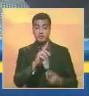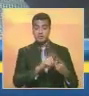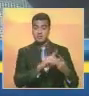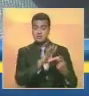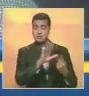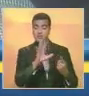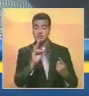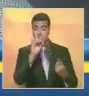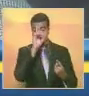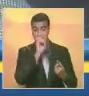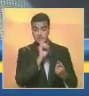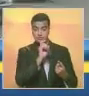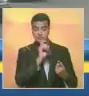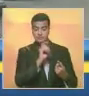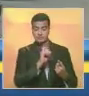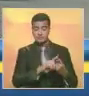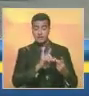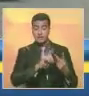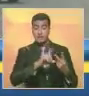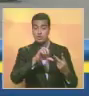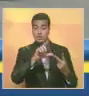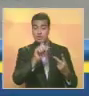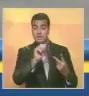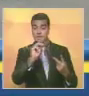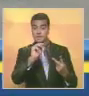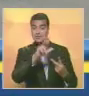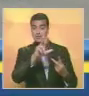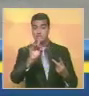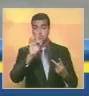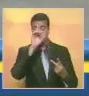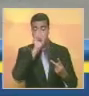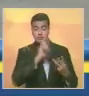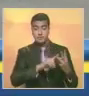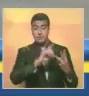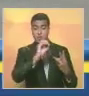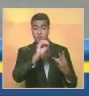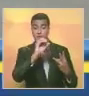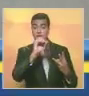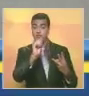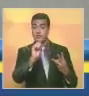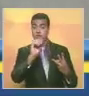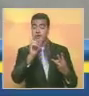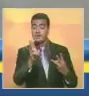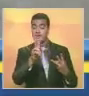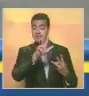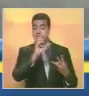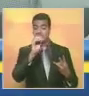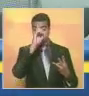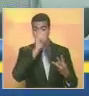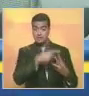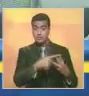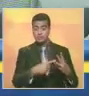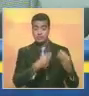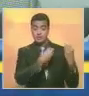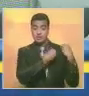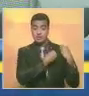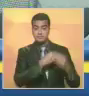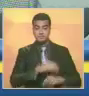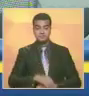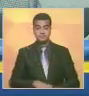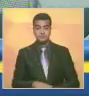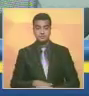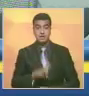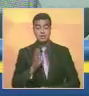de 57 años de edad, Leonardo Aular Mena, de 38, y Osman Albornoz Hernández, de 30, el líder. Porque ellos andaban en